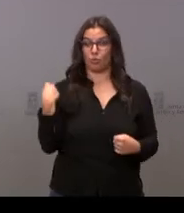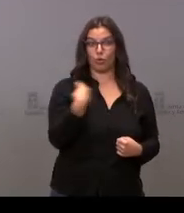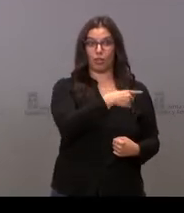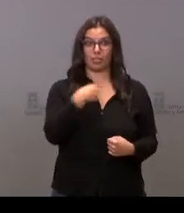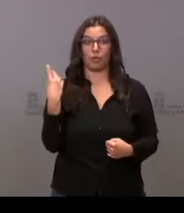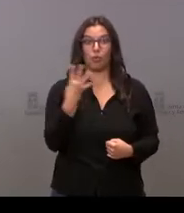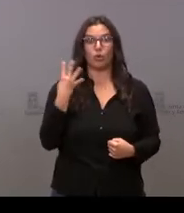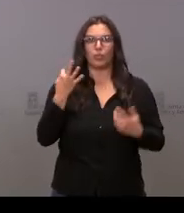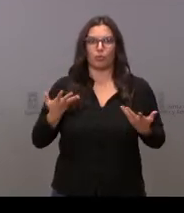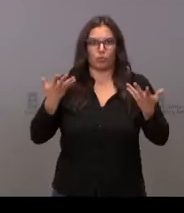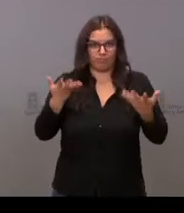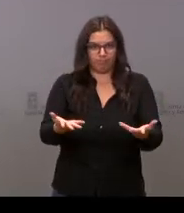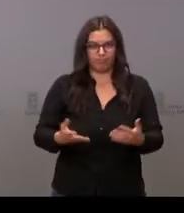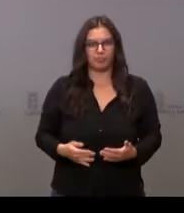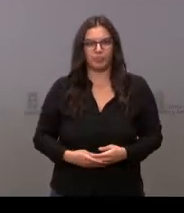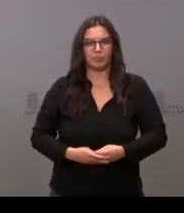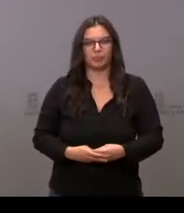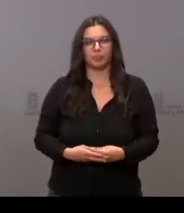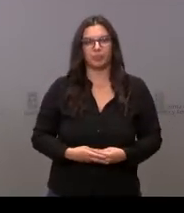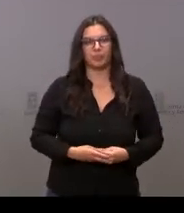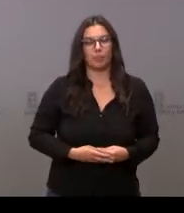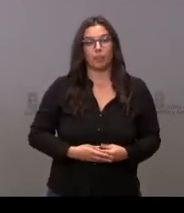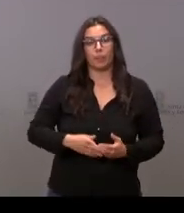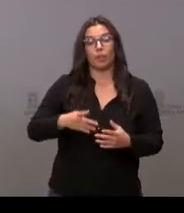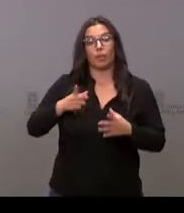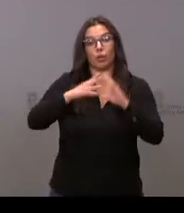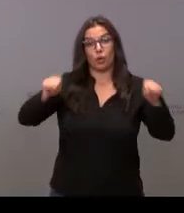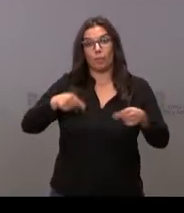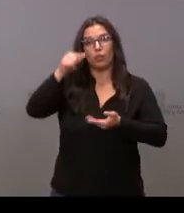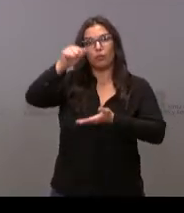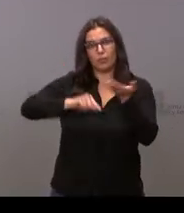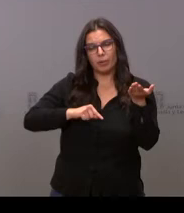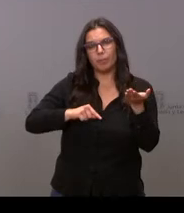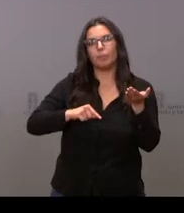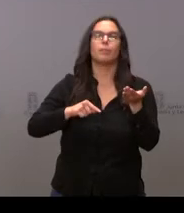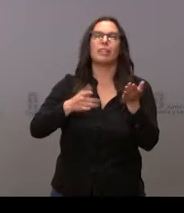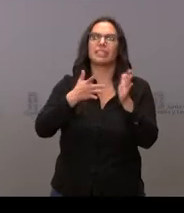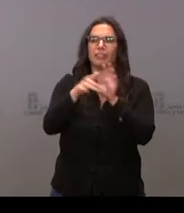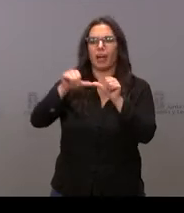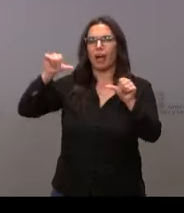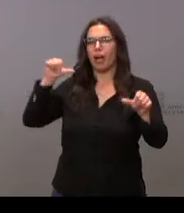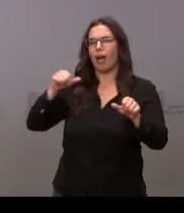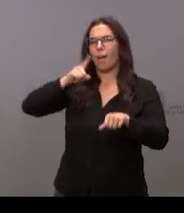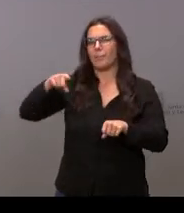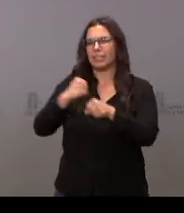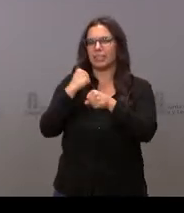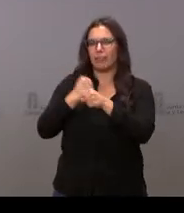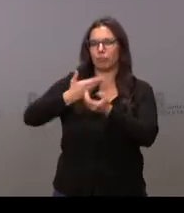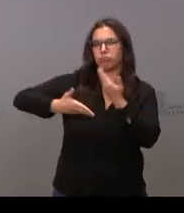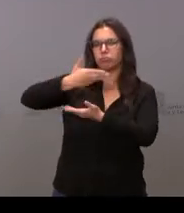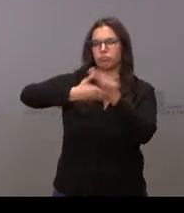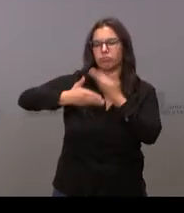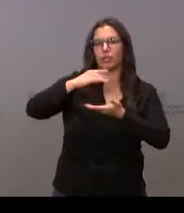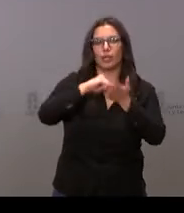representadas firmamos un convenio que expresa muchos meses de trabajo conjunto en proyectos